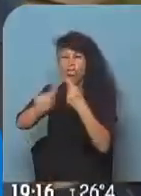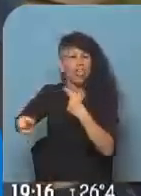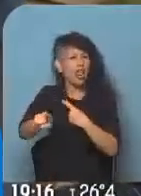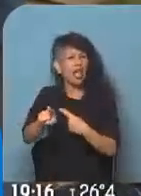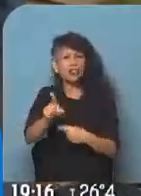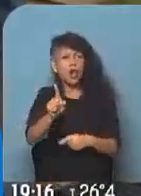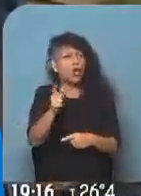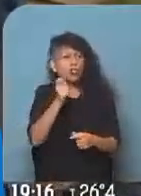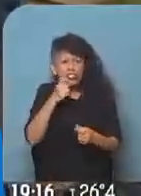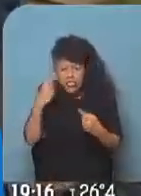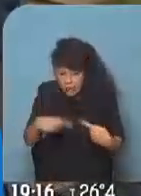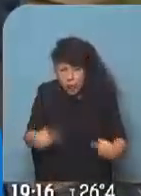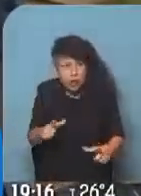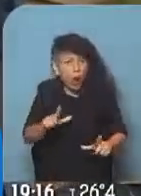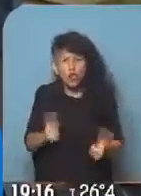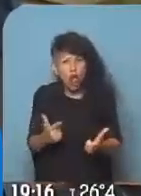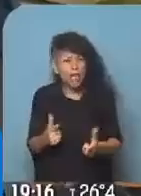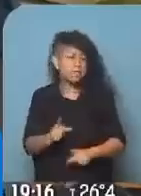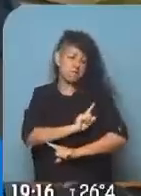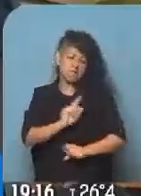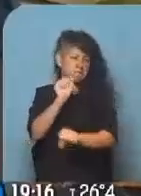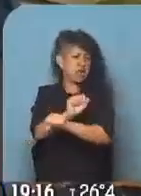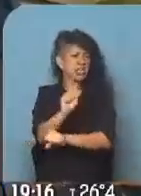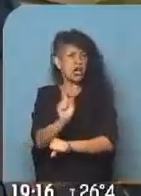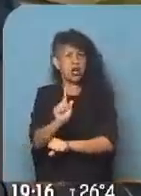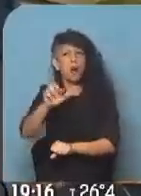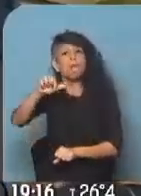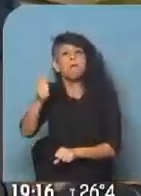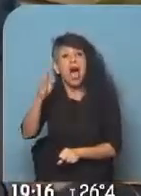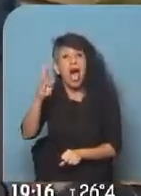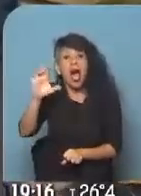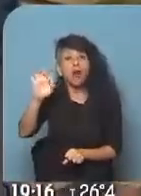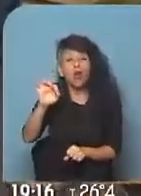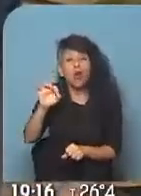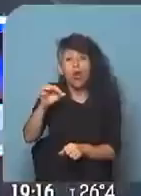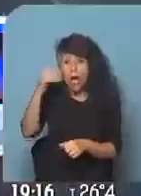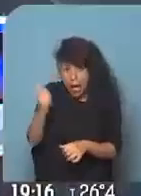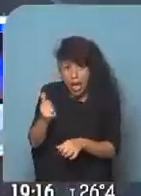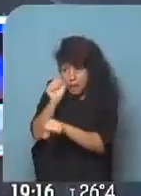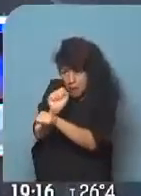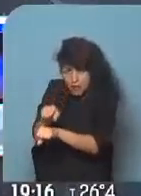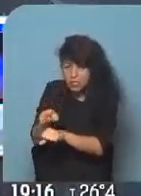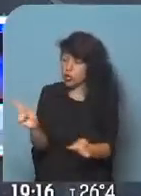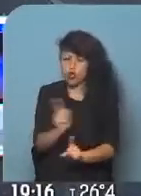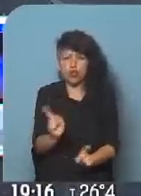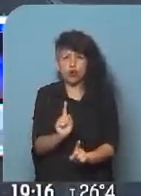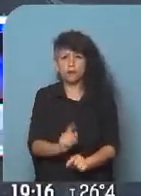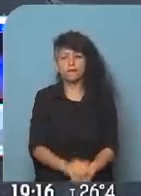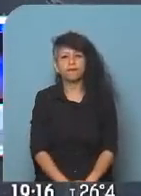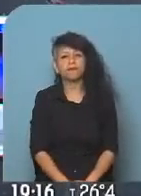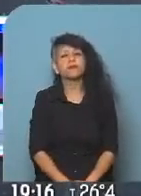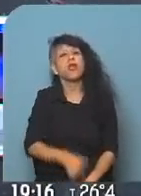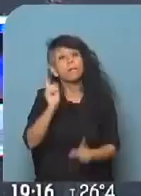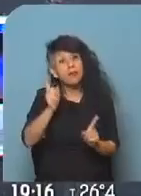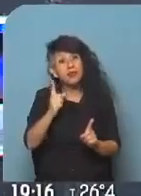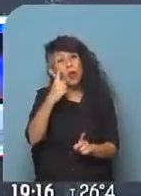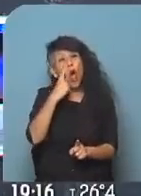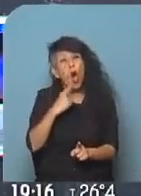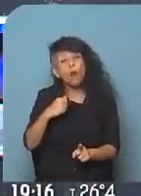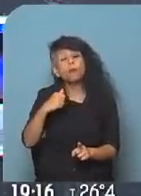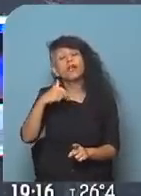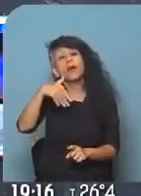para hacerlo. Y Pablo no tenía ningún motivo para estar preso, compañero. Tal como lo decía recién Hugo Moyano, Pablo